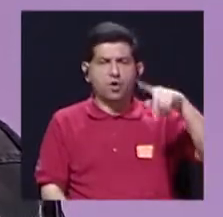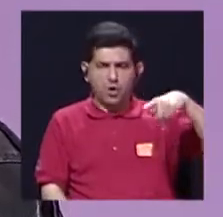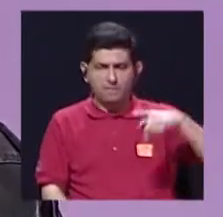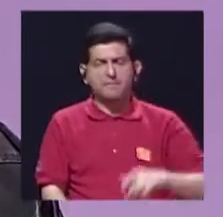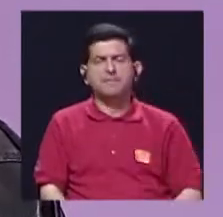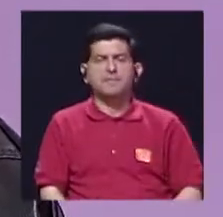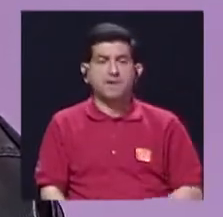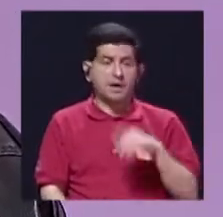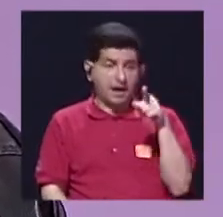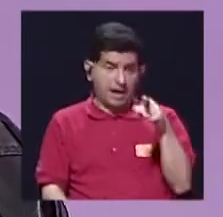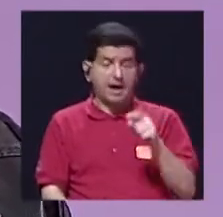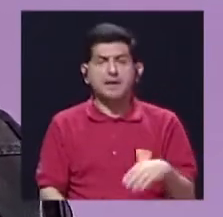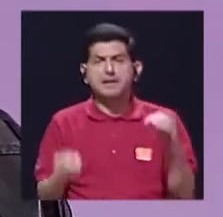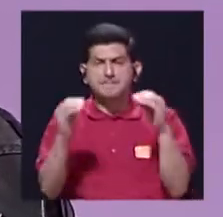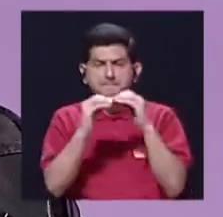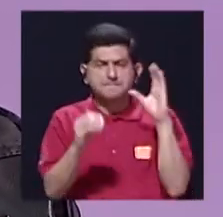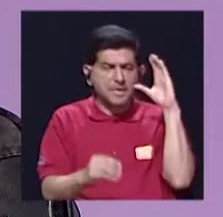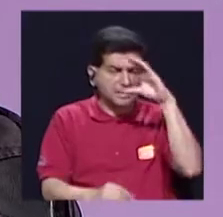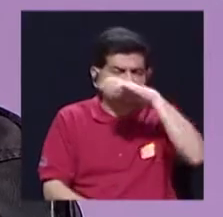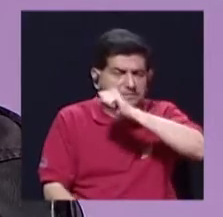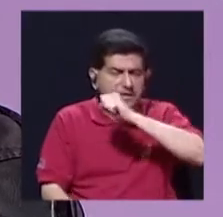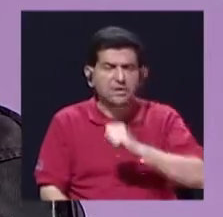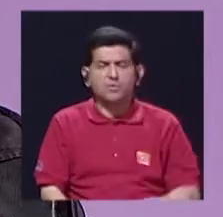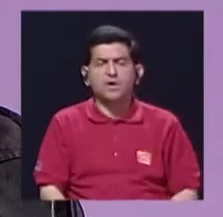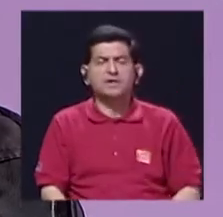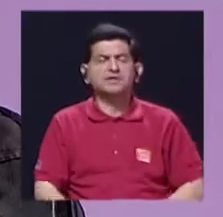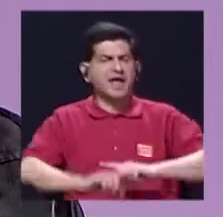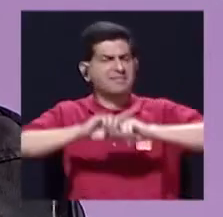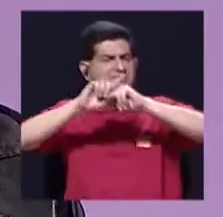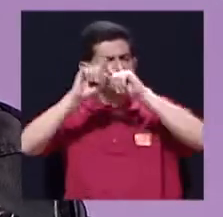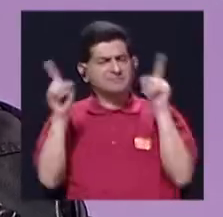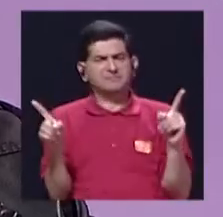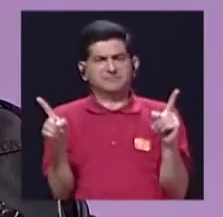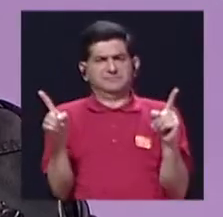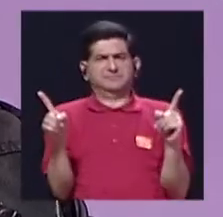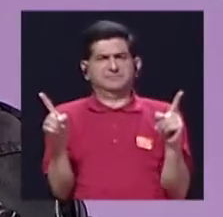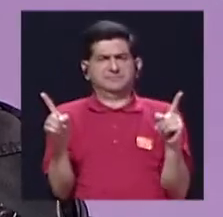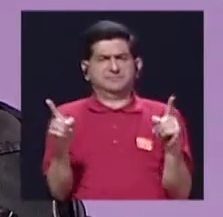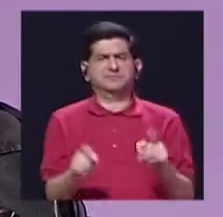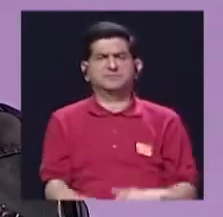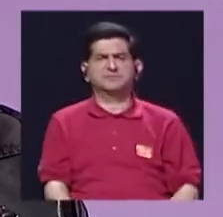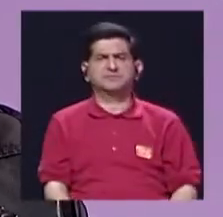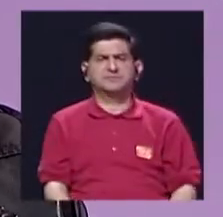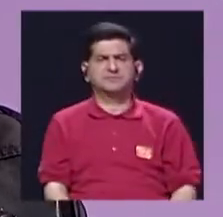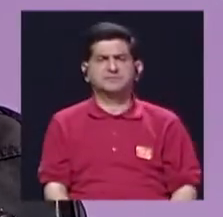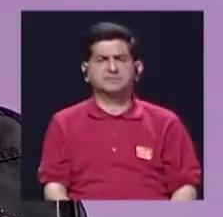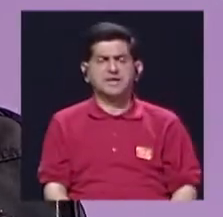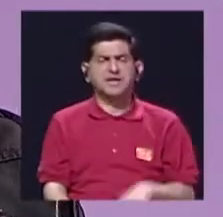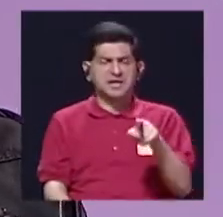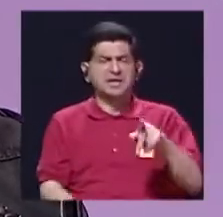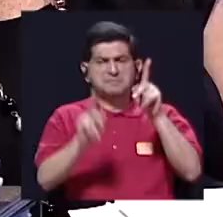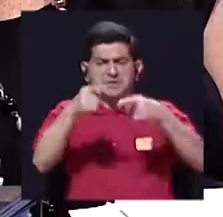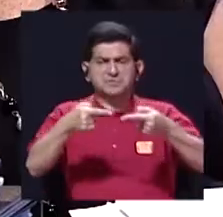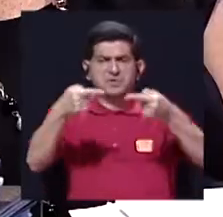donde más se nota la gran diferencia y que se